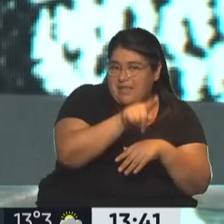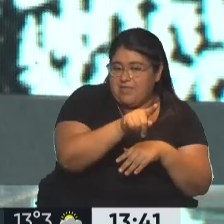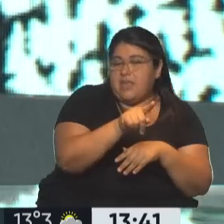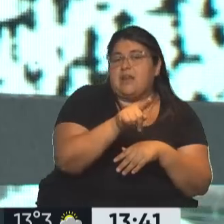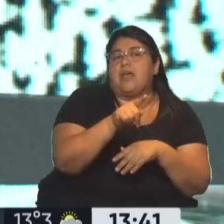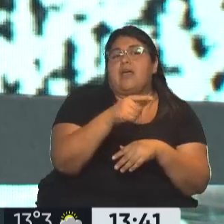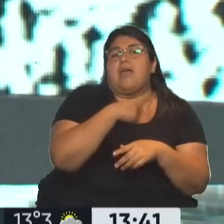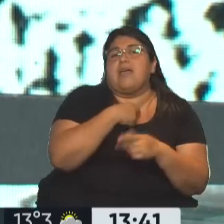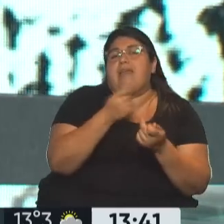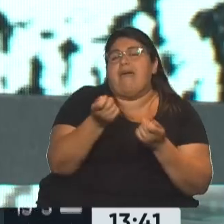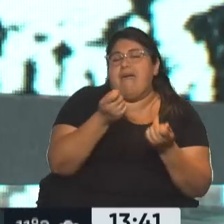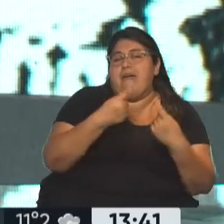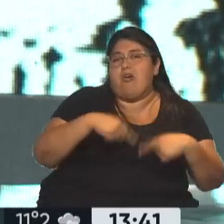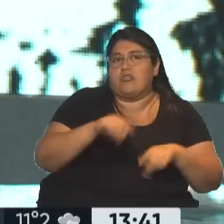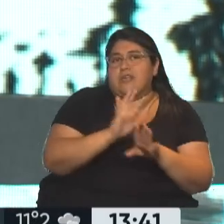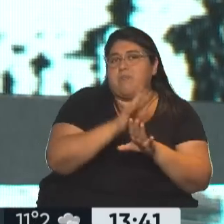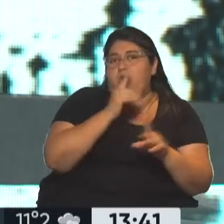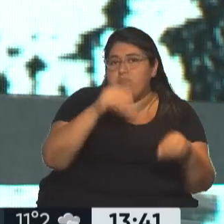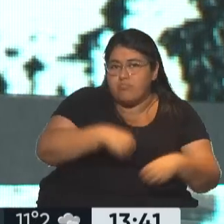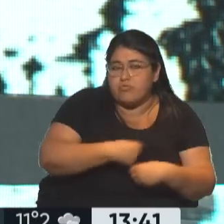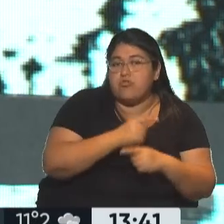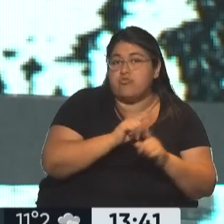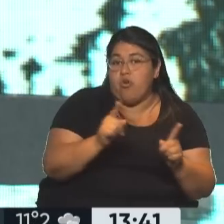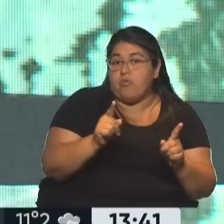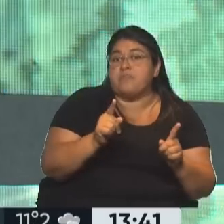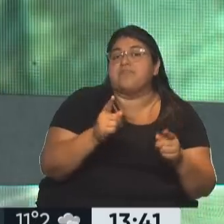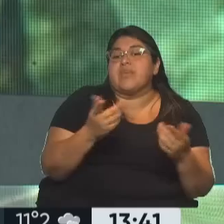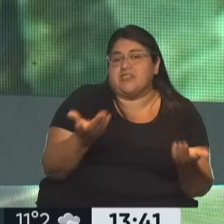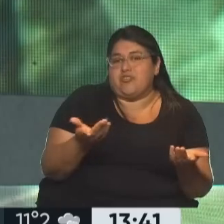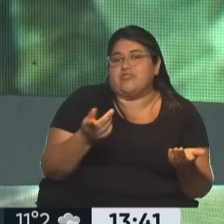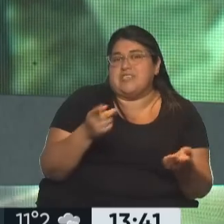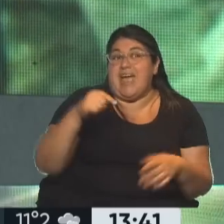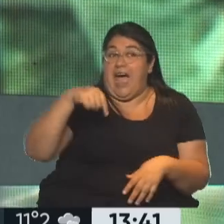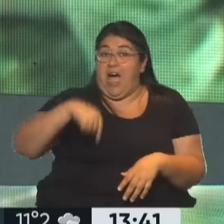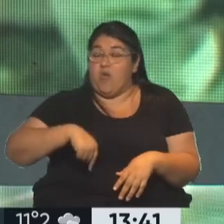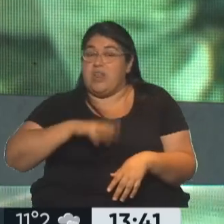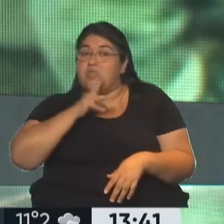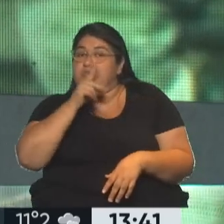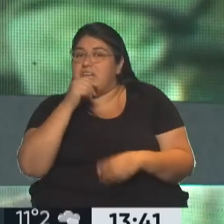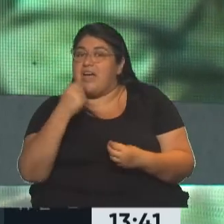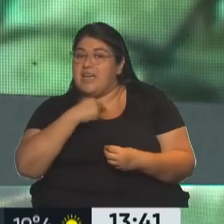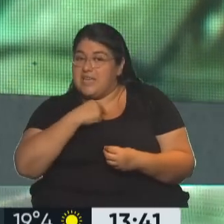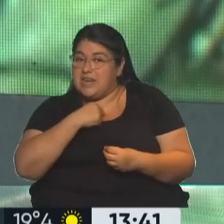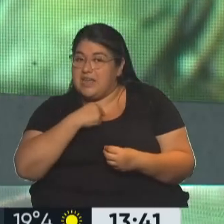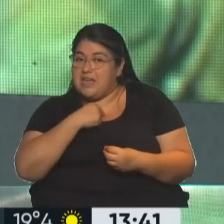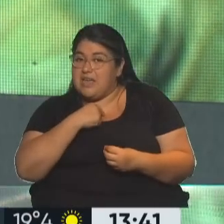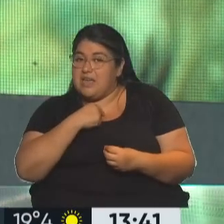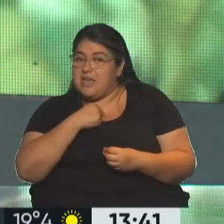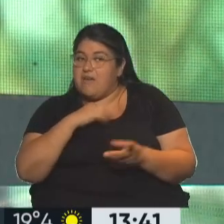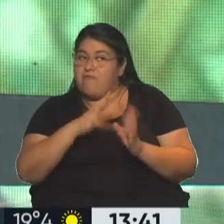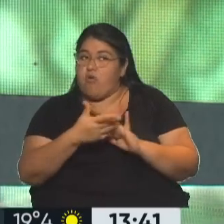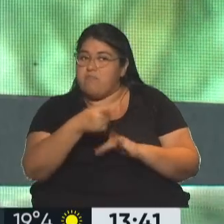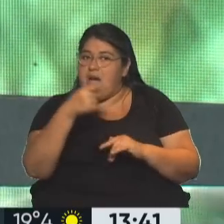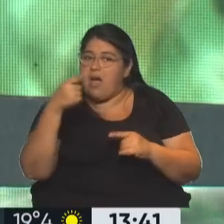un escenario de inestabilidad cercano a los intereses de Moscú. Pero en este caso, y que terminaba siendo esos